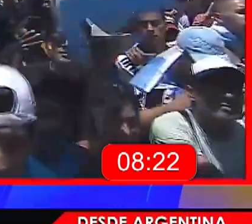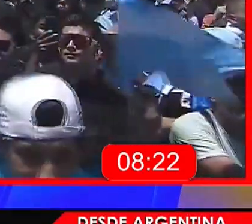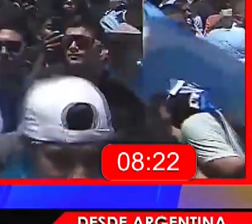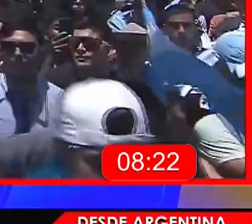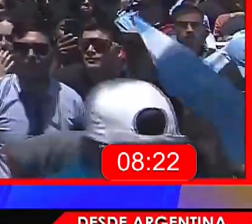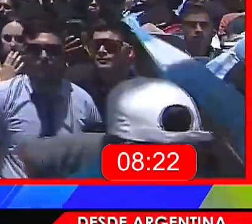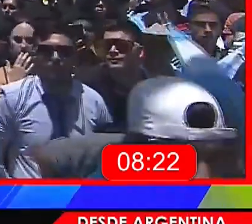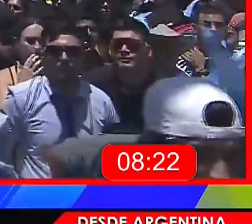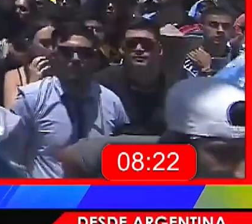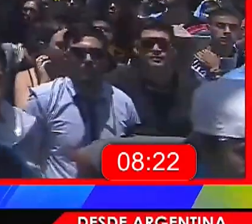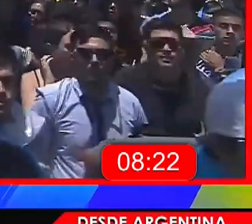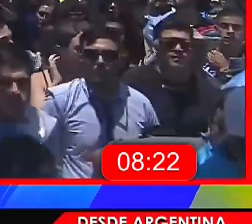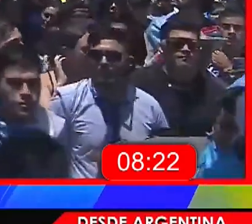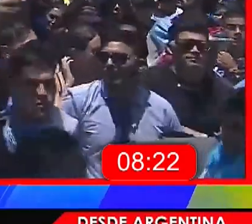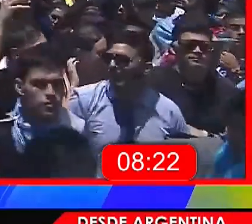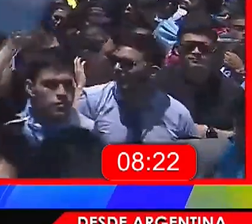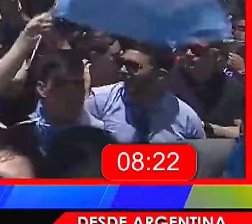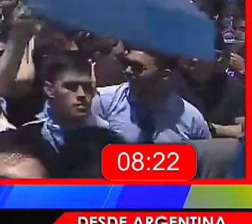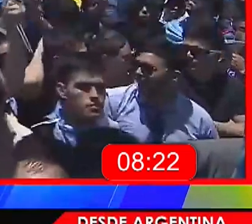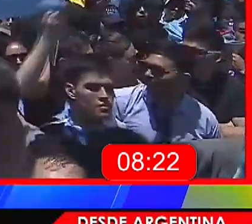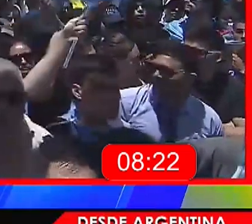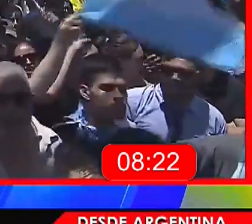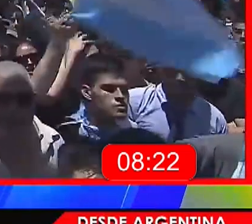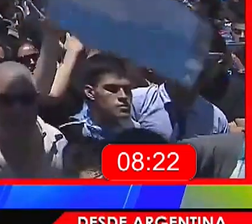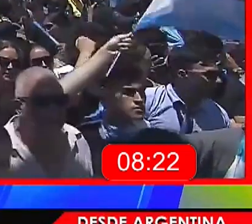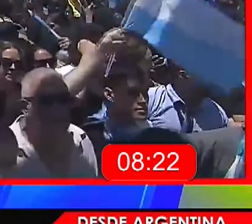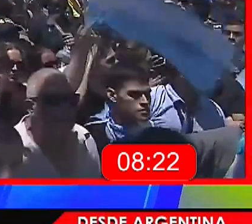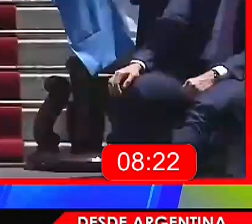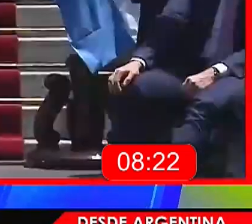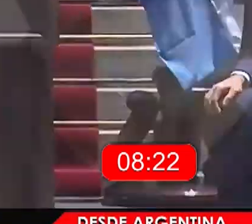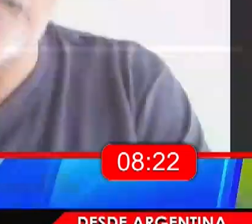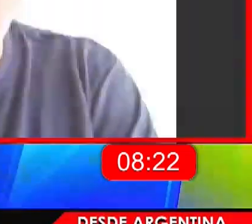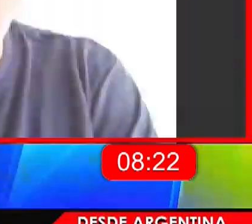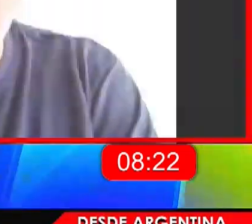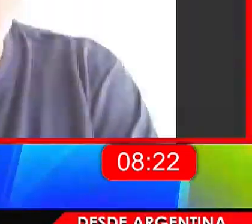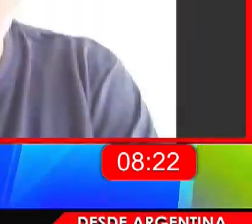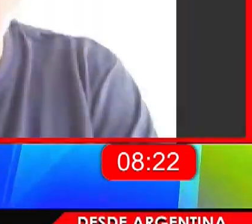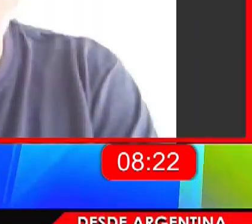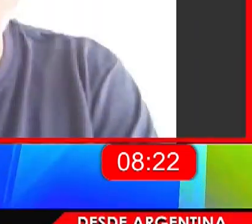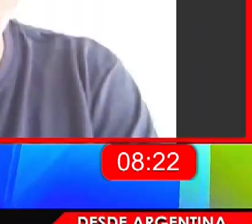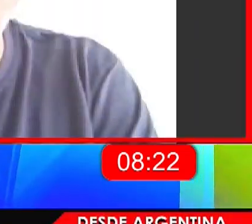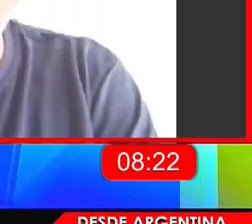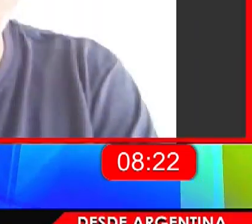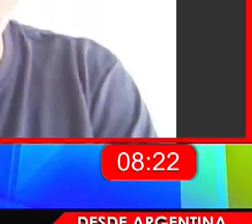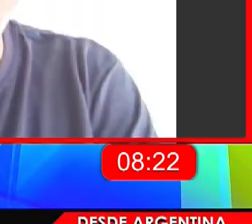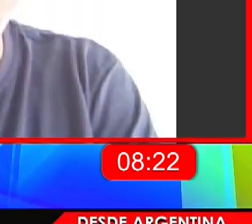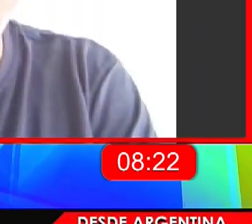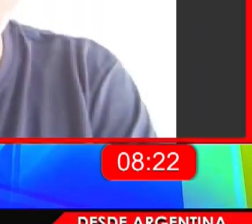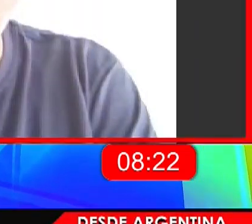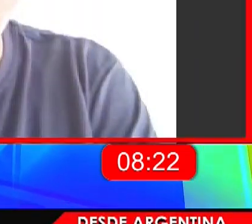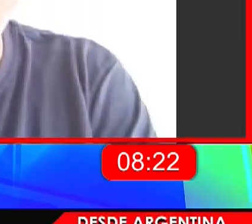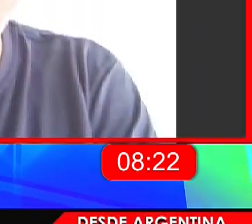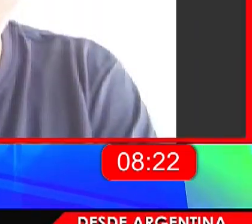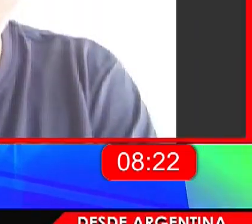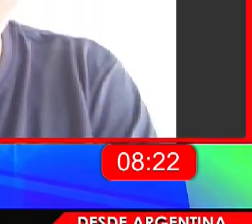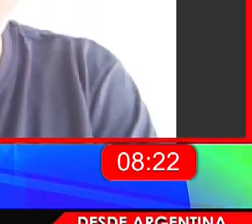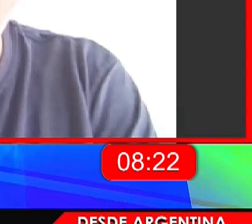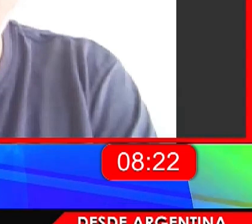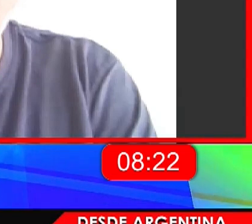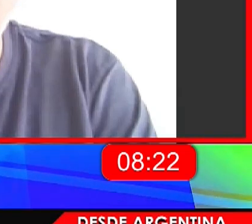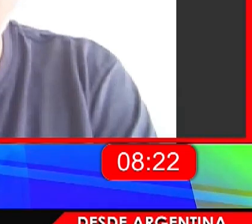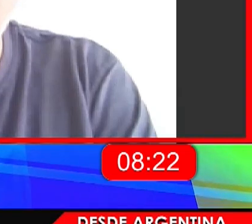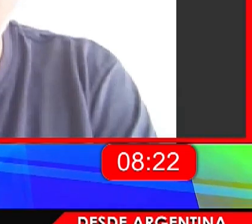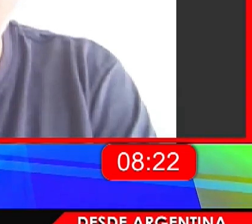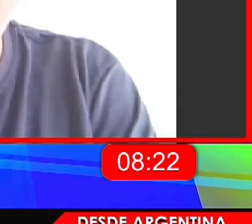a algunos acuerdos que beneficien a las dos partes. Finalmente, Carlos, para no quitarte mucho tiempo, en efecto